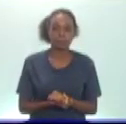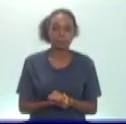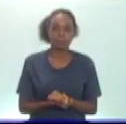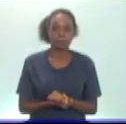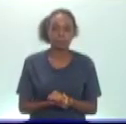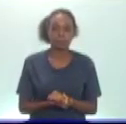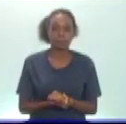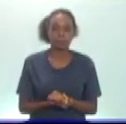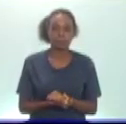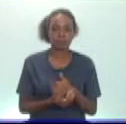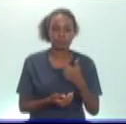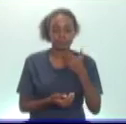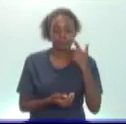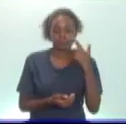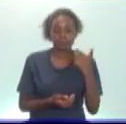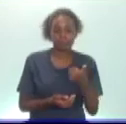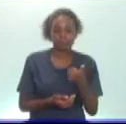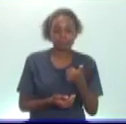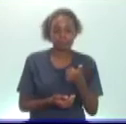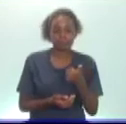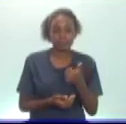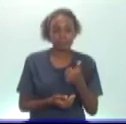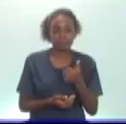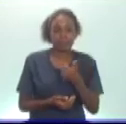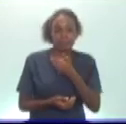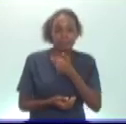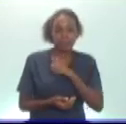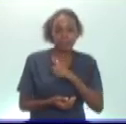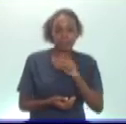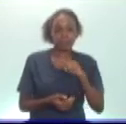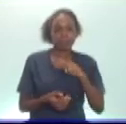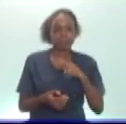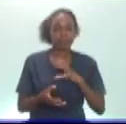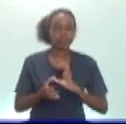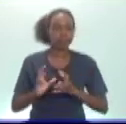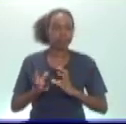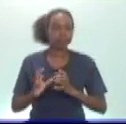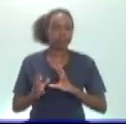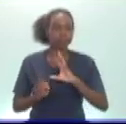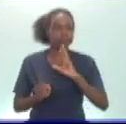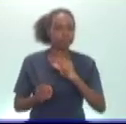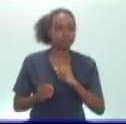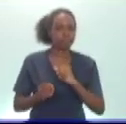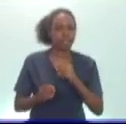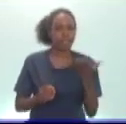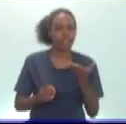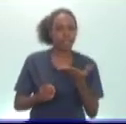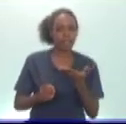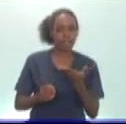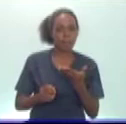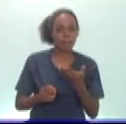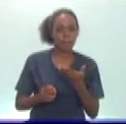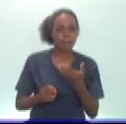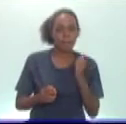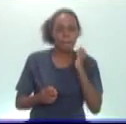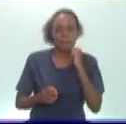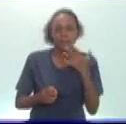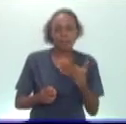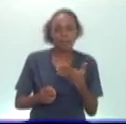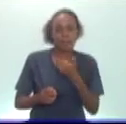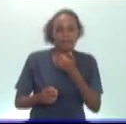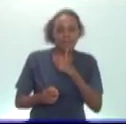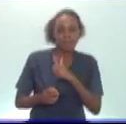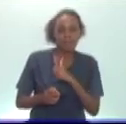¿Ven? Esa es la manera de calcular un poco más rápido, más directa, una vía más directa y más